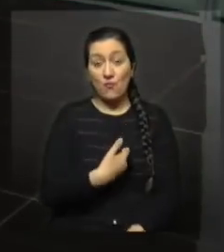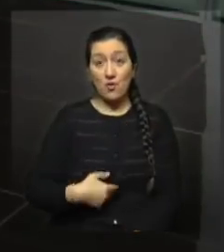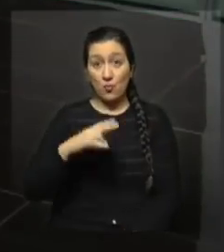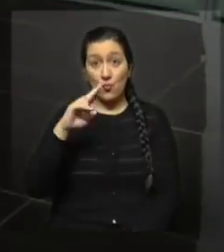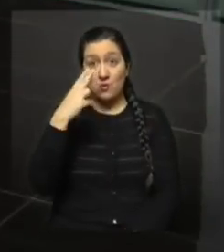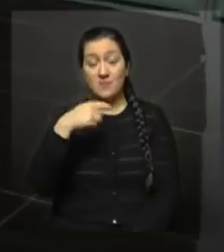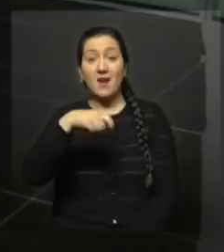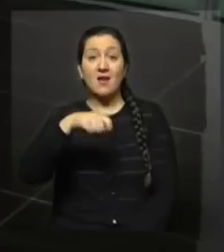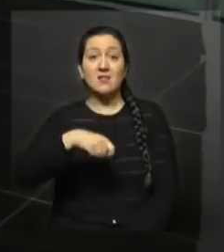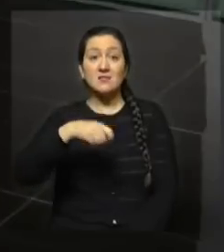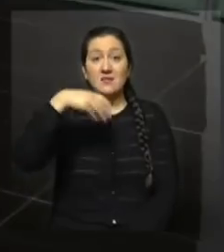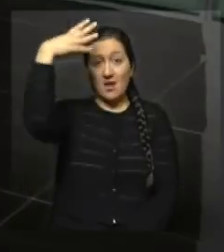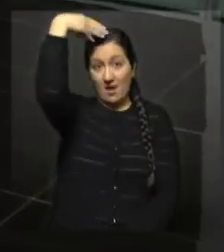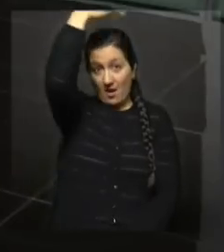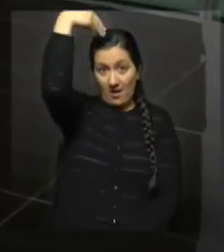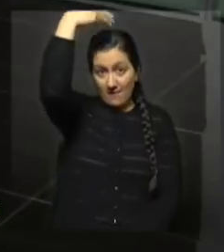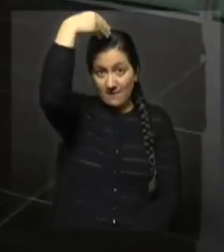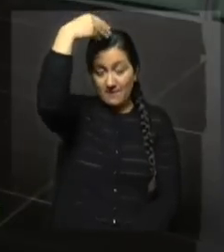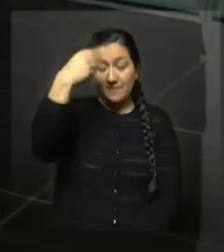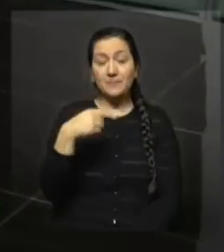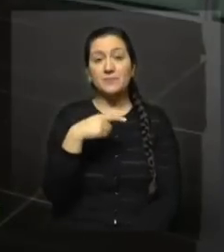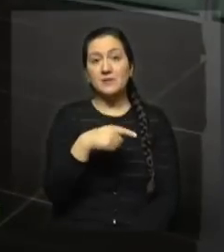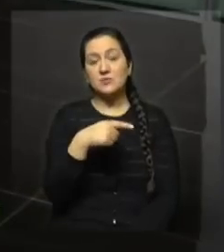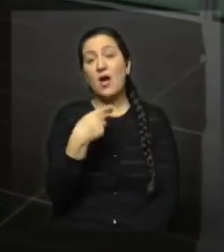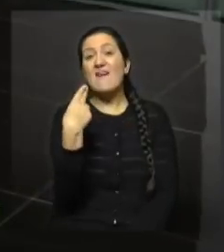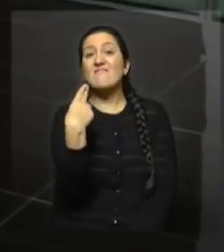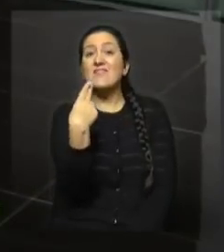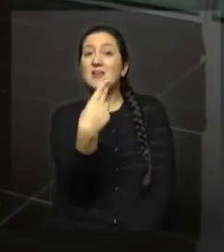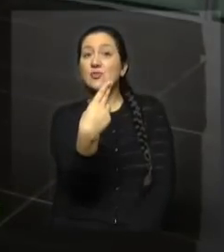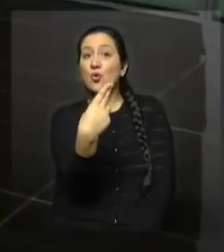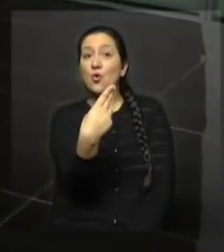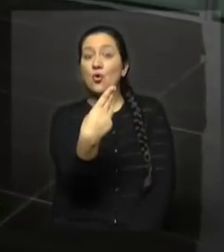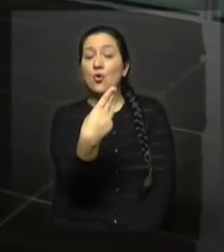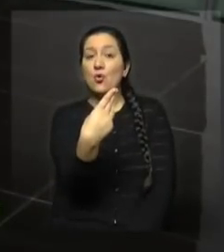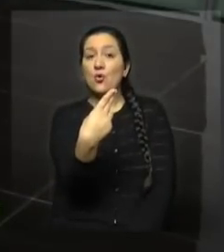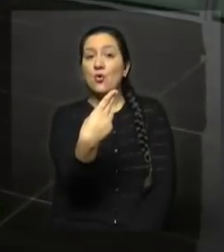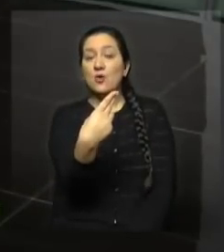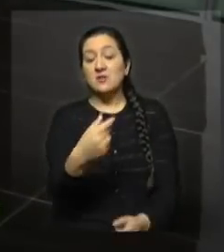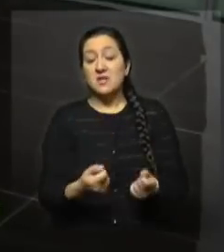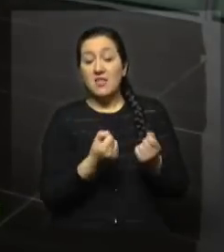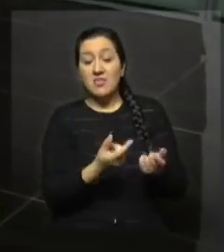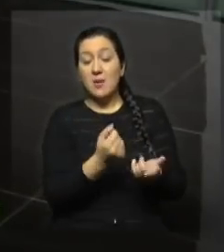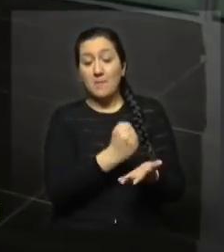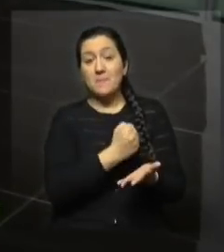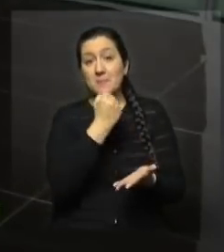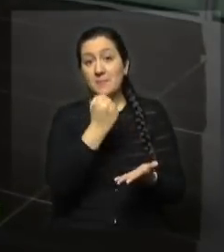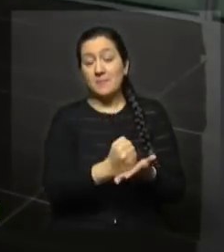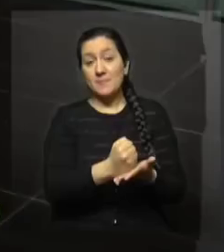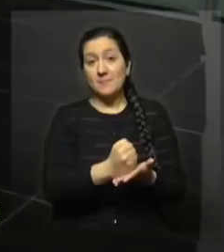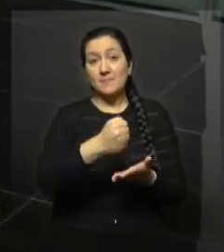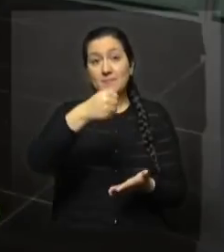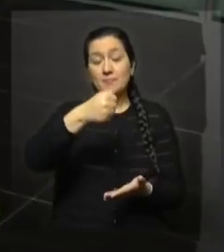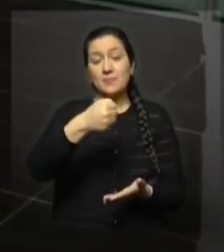para la justicia de emiratos árabes habría dado la habilitación para el que se le otorgue el pasaporte a